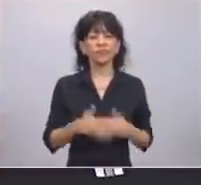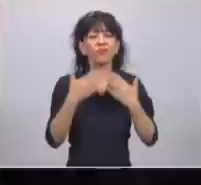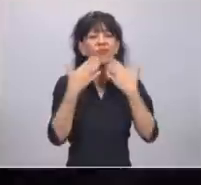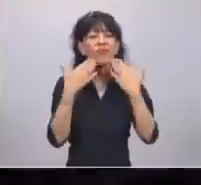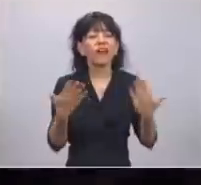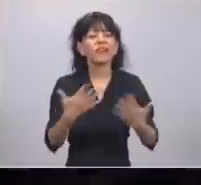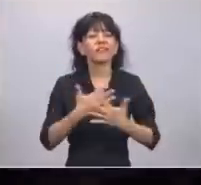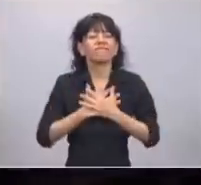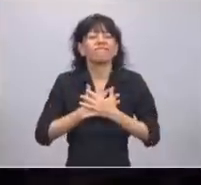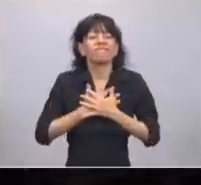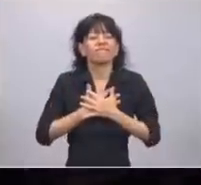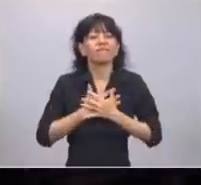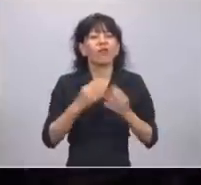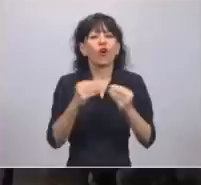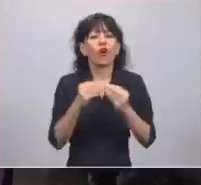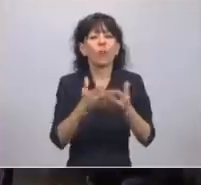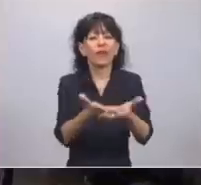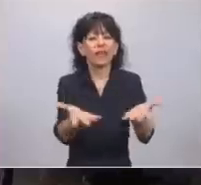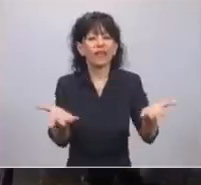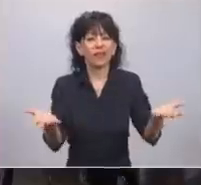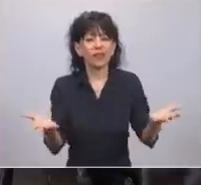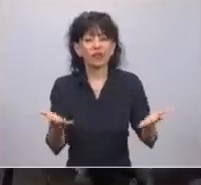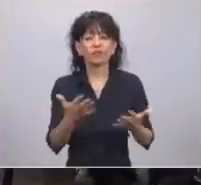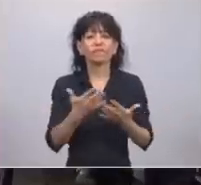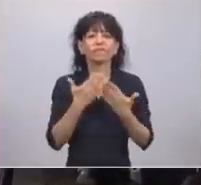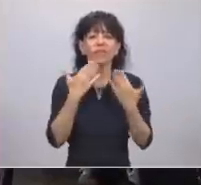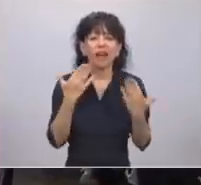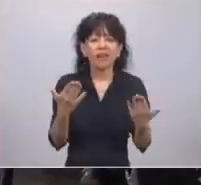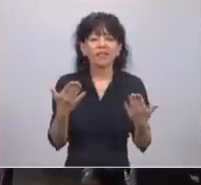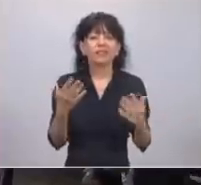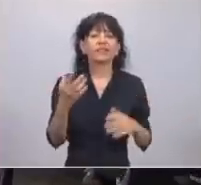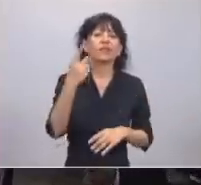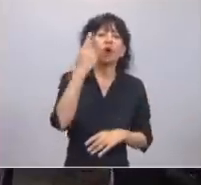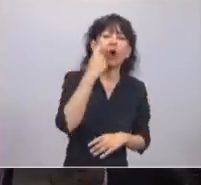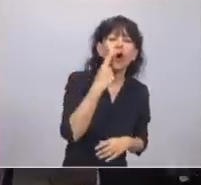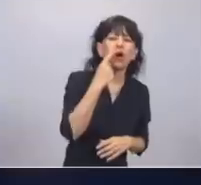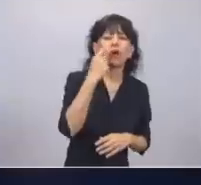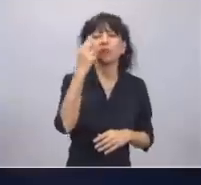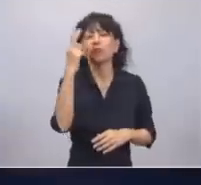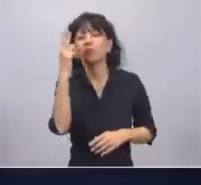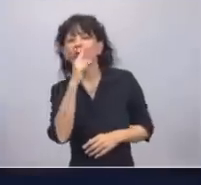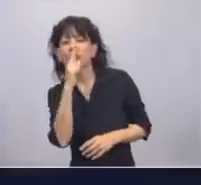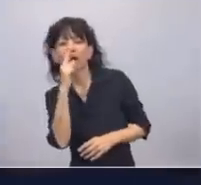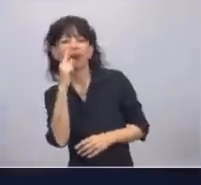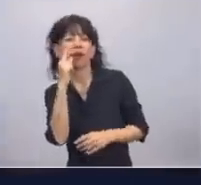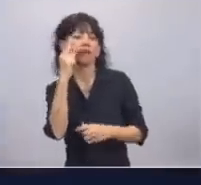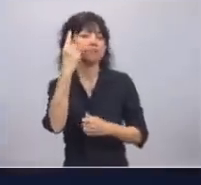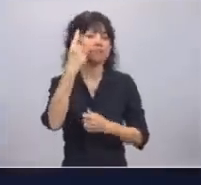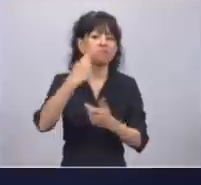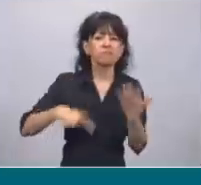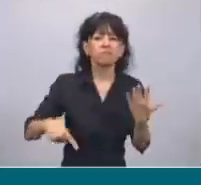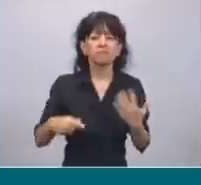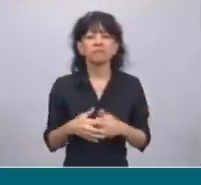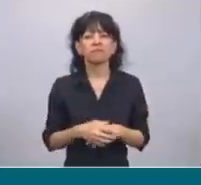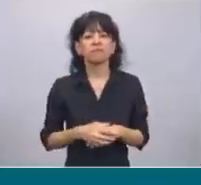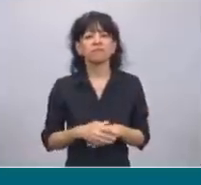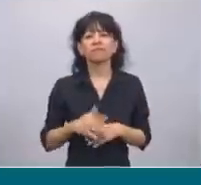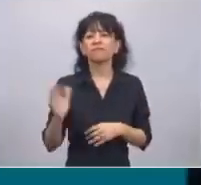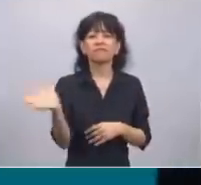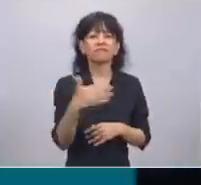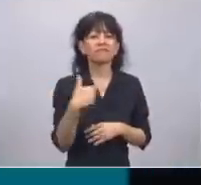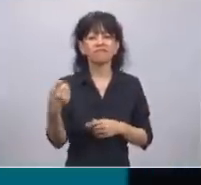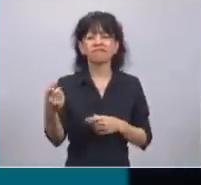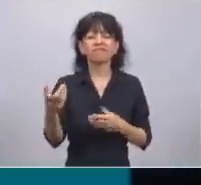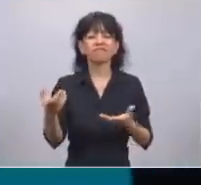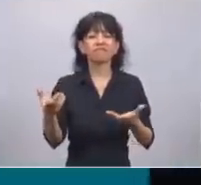queridos compañeros, queridas compañeras, queridos